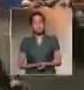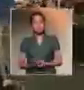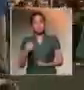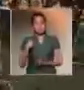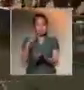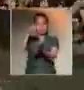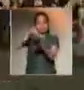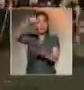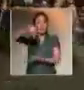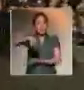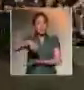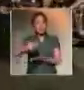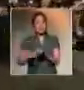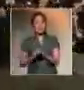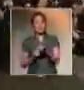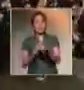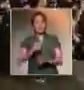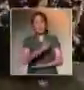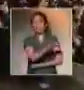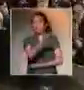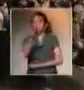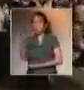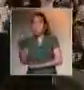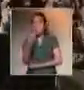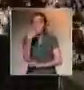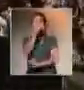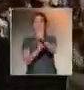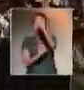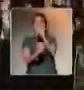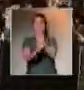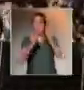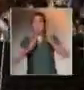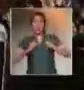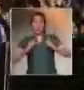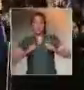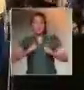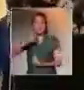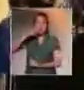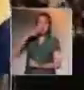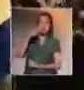Aquí estoy yo para apoyarlos a ustedes, para que defiendan la vida del pueblo.